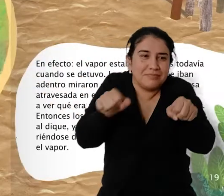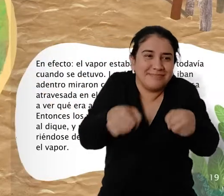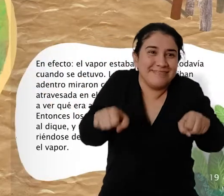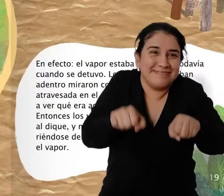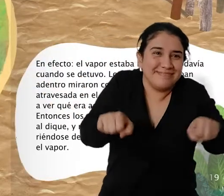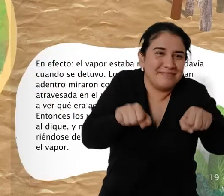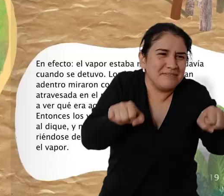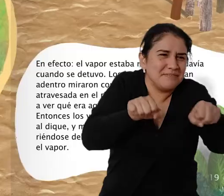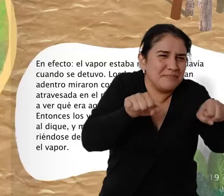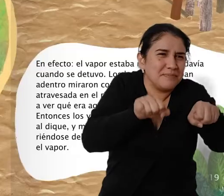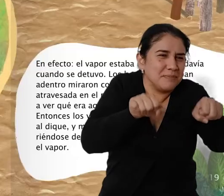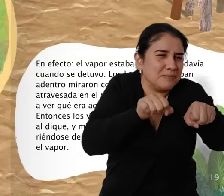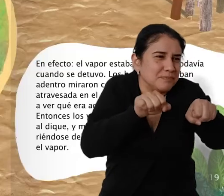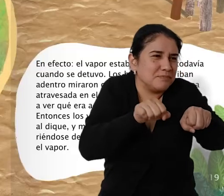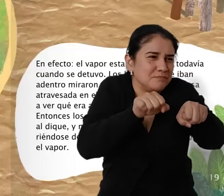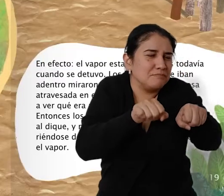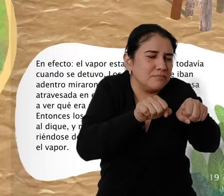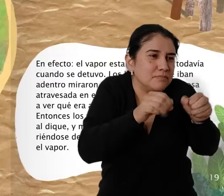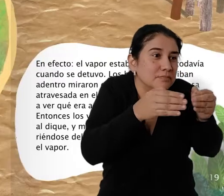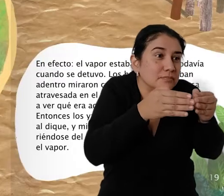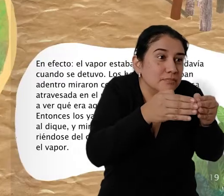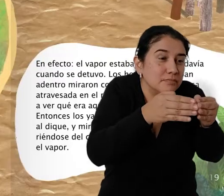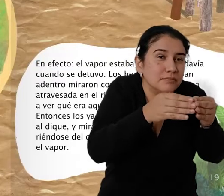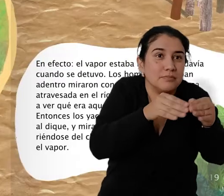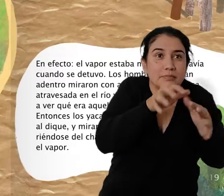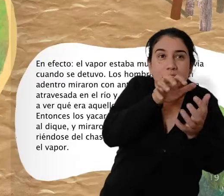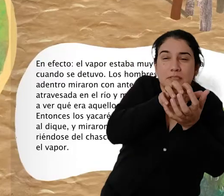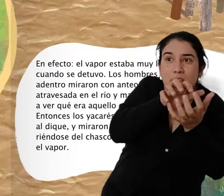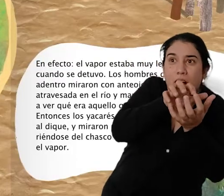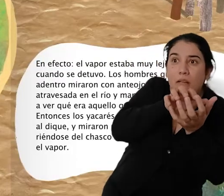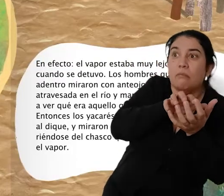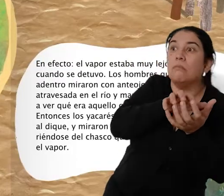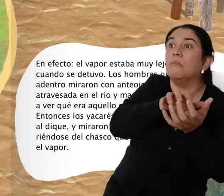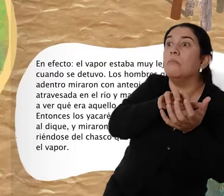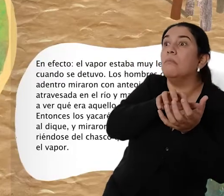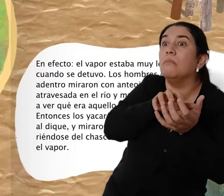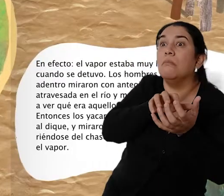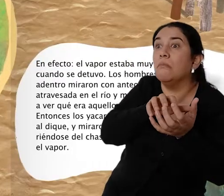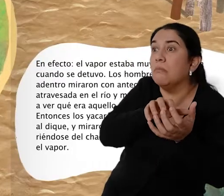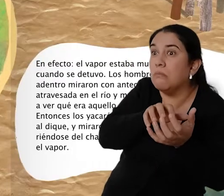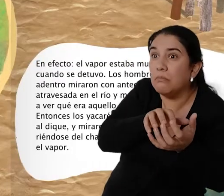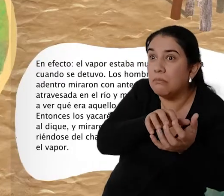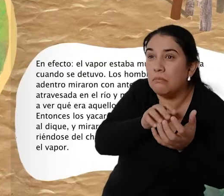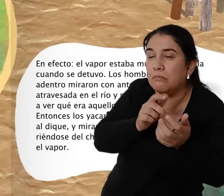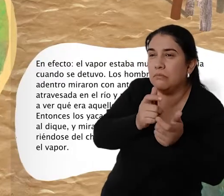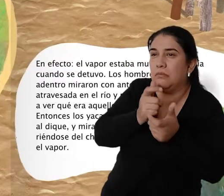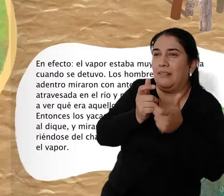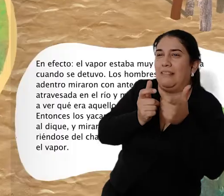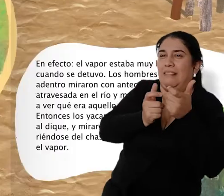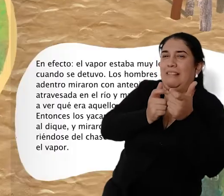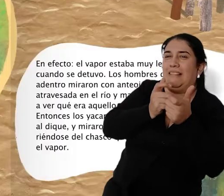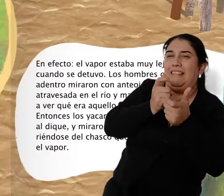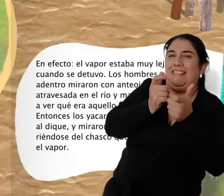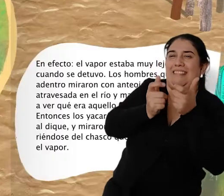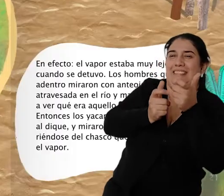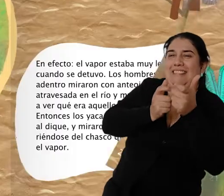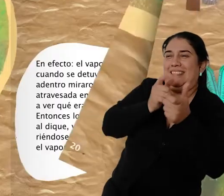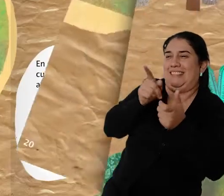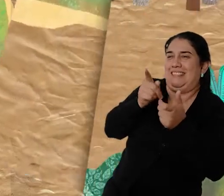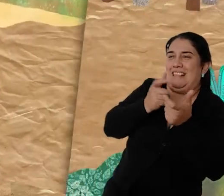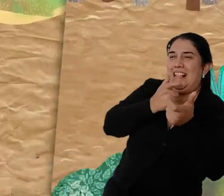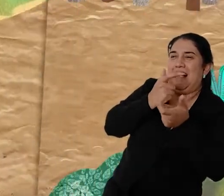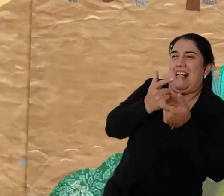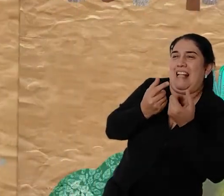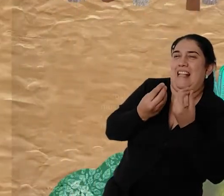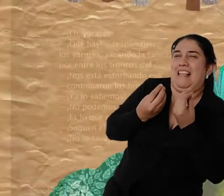levantaron y fueron al dique y miraron por entre los palos, riéndose del chasco que se había llevado el vapor.